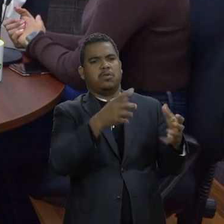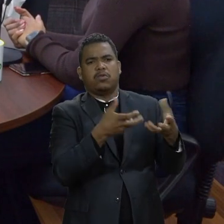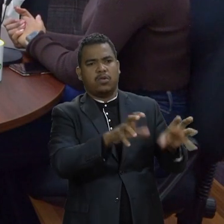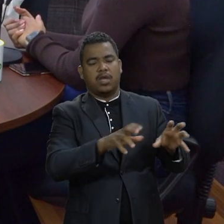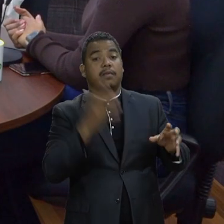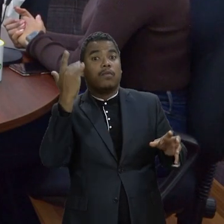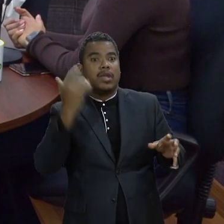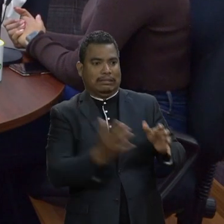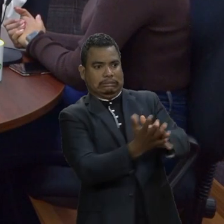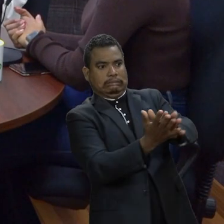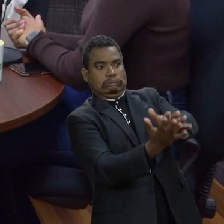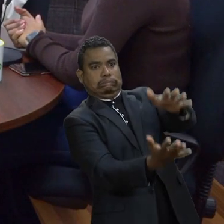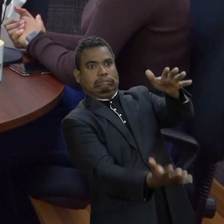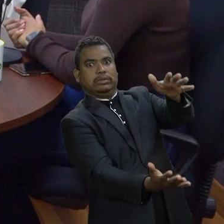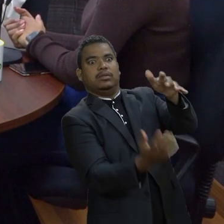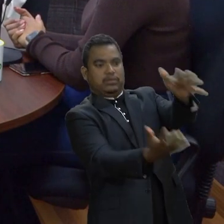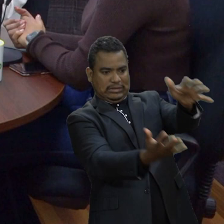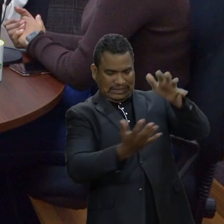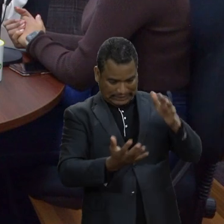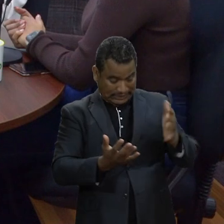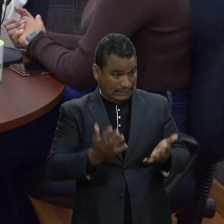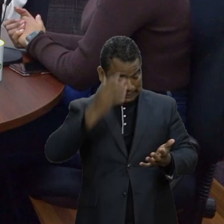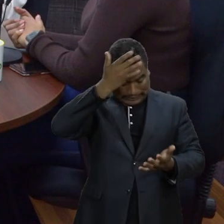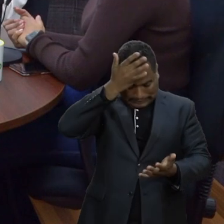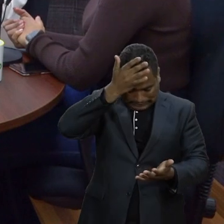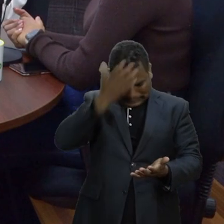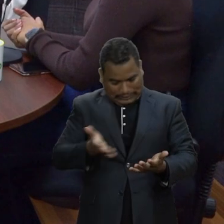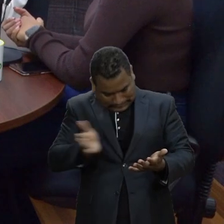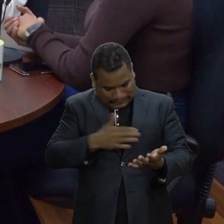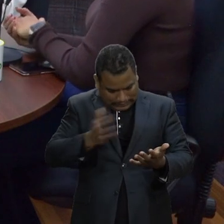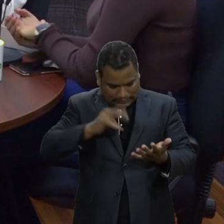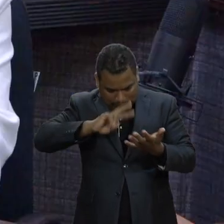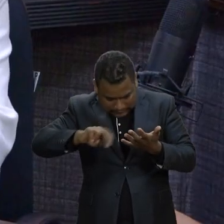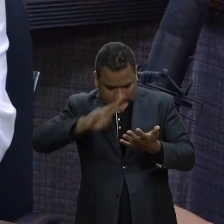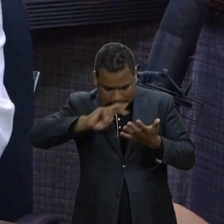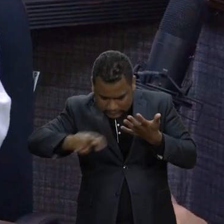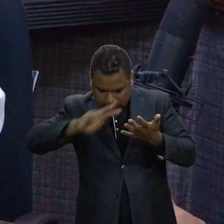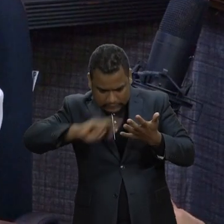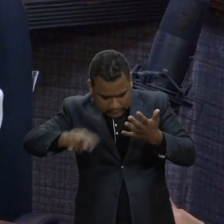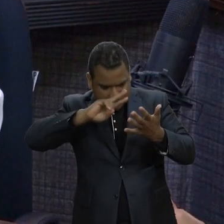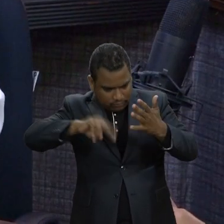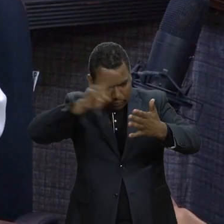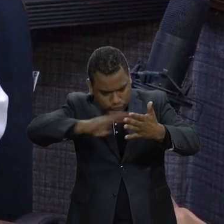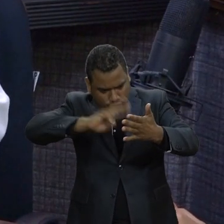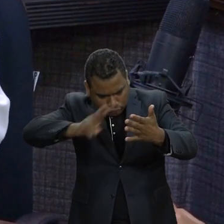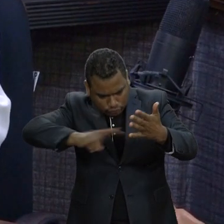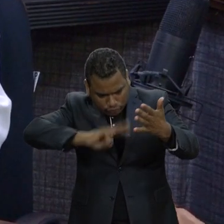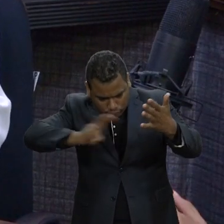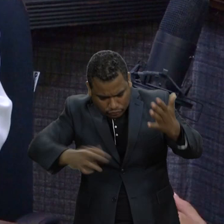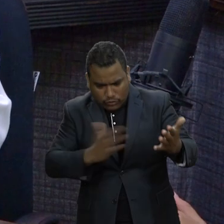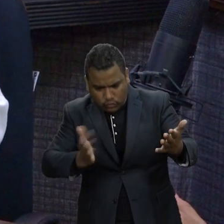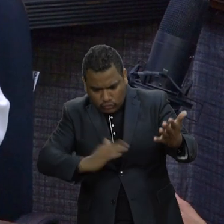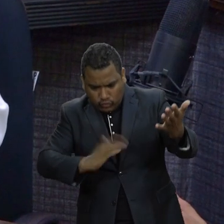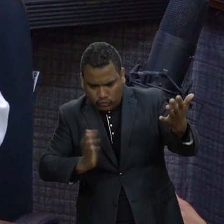no es apática, que es responsable, pues eso se va permeando y llega, porque si él lo hace o ella